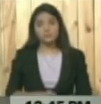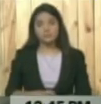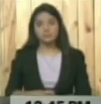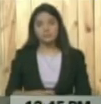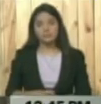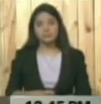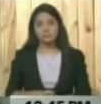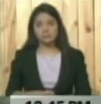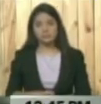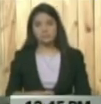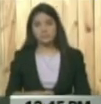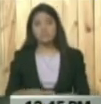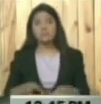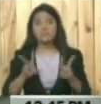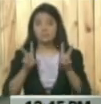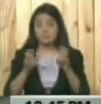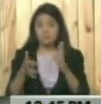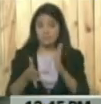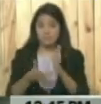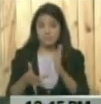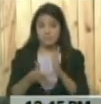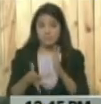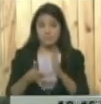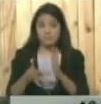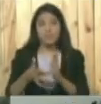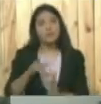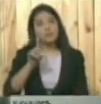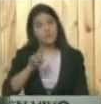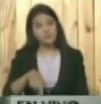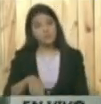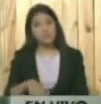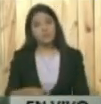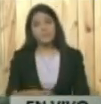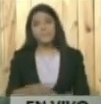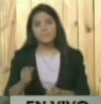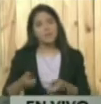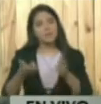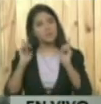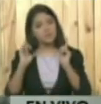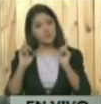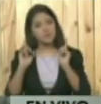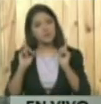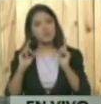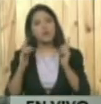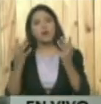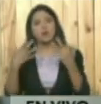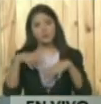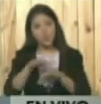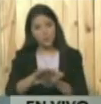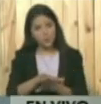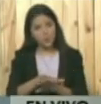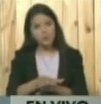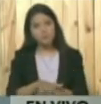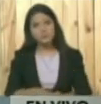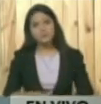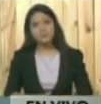al país nuevas tecnologías. Y también nos ha permitido incorporar los últimos